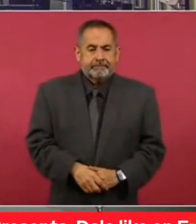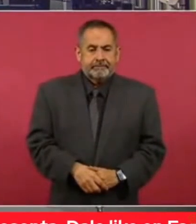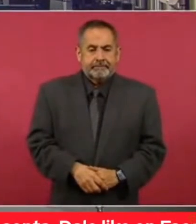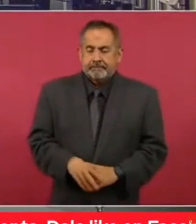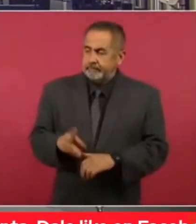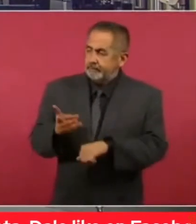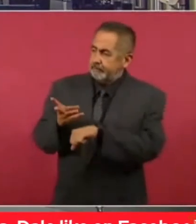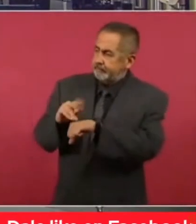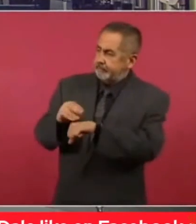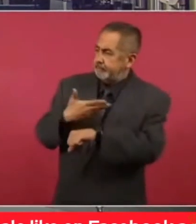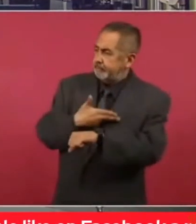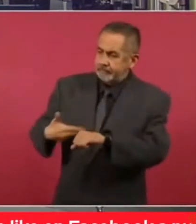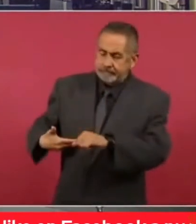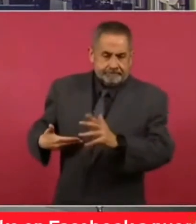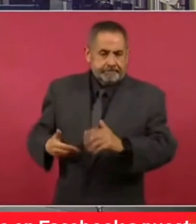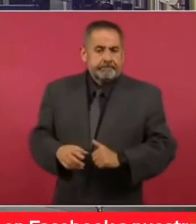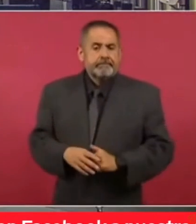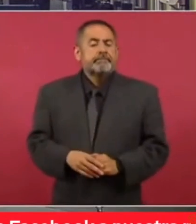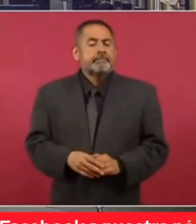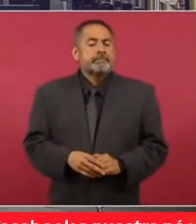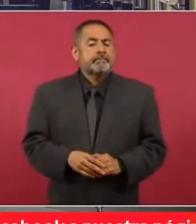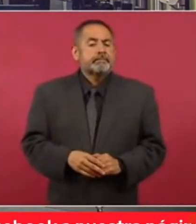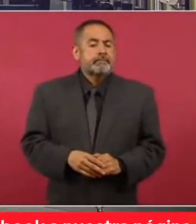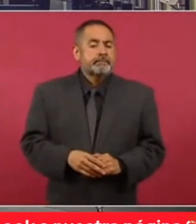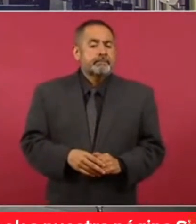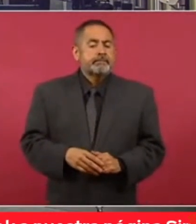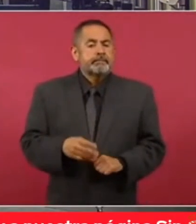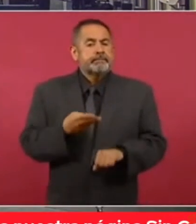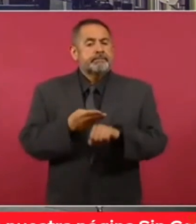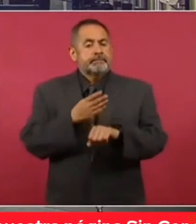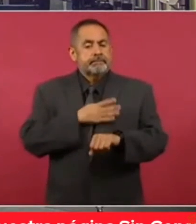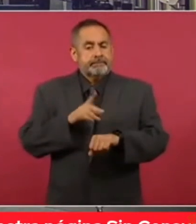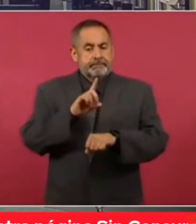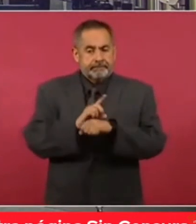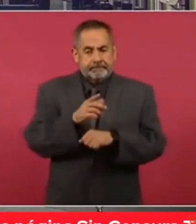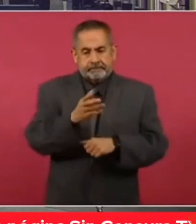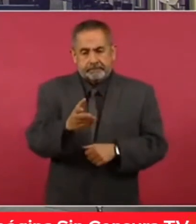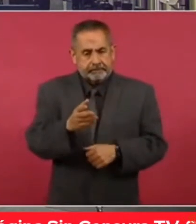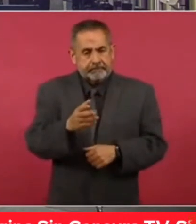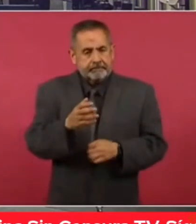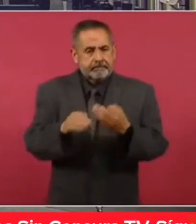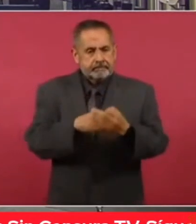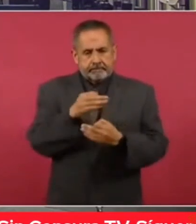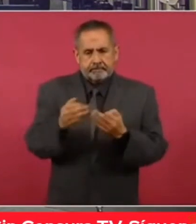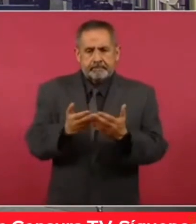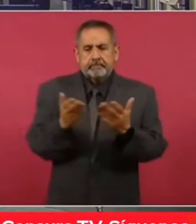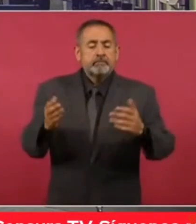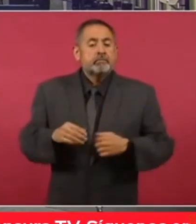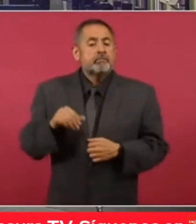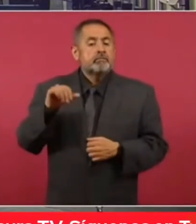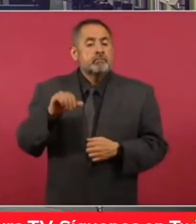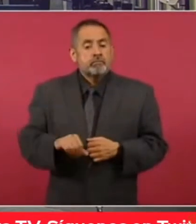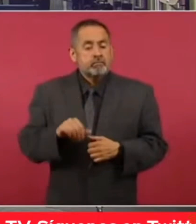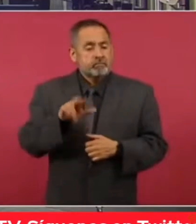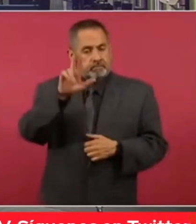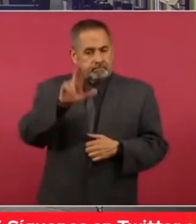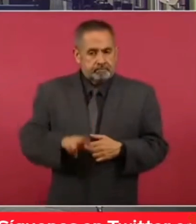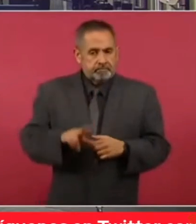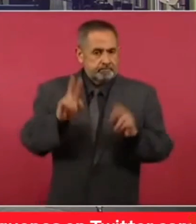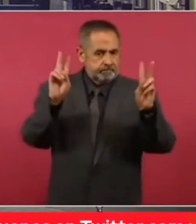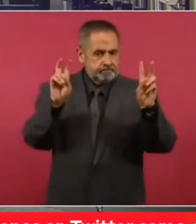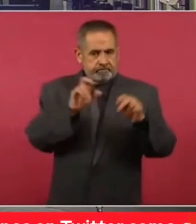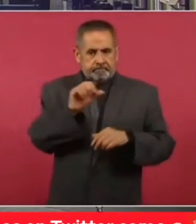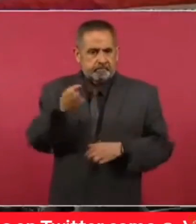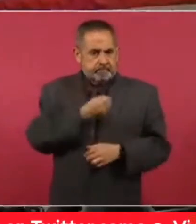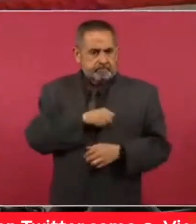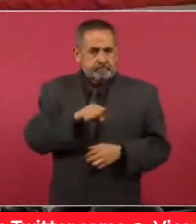Con su permiso, señor presidente, muy buenos días a todas y todos ustedes. Hoy en el Pulso de la Salud,